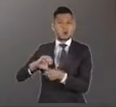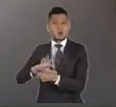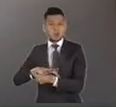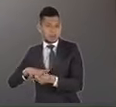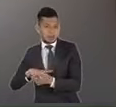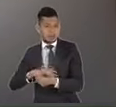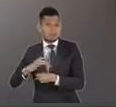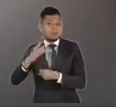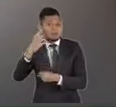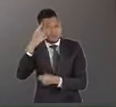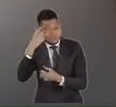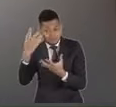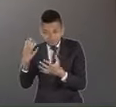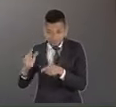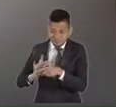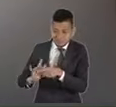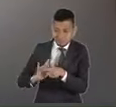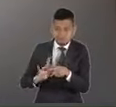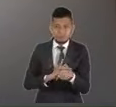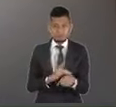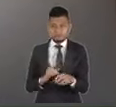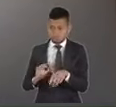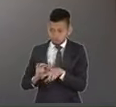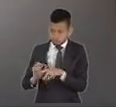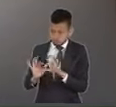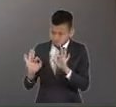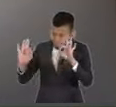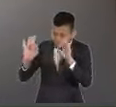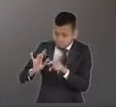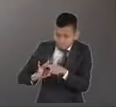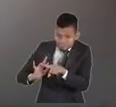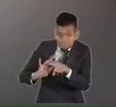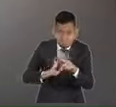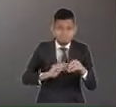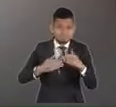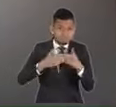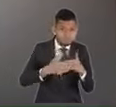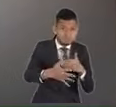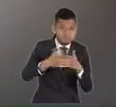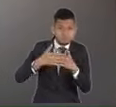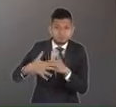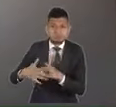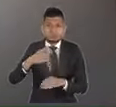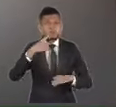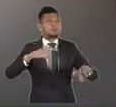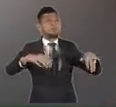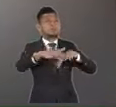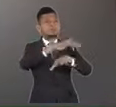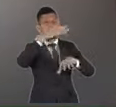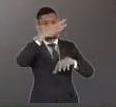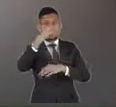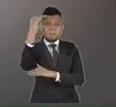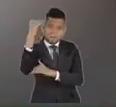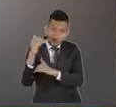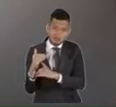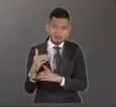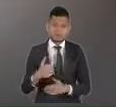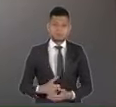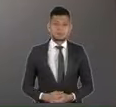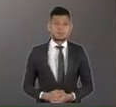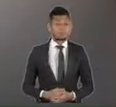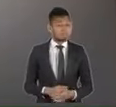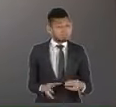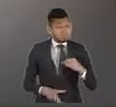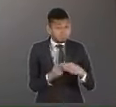a partir de la implementación de buenas prácticas, lograr la reducción de contaminantes atmosféricos en la ciudad. Y finalmente,